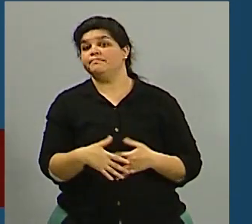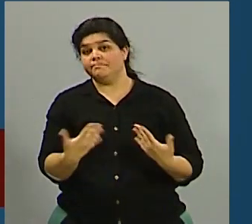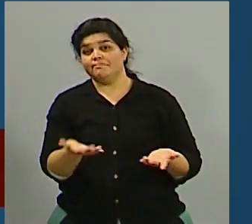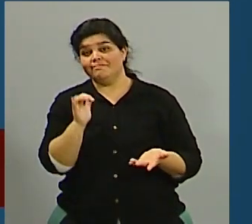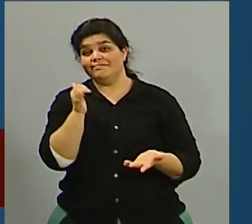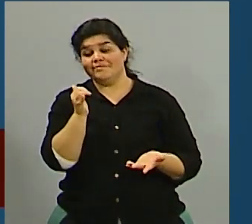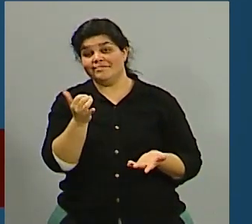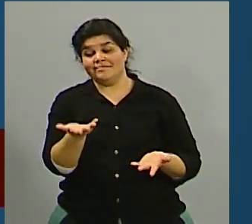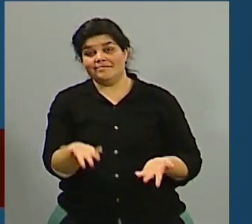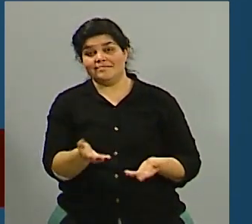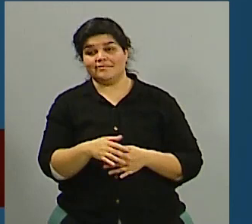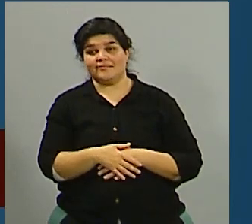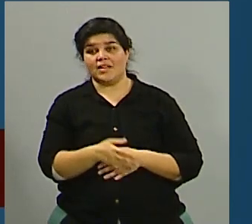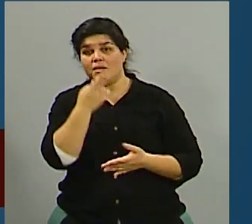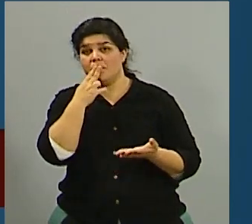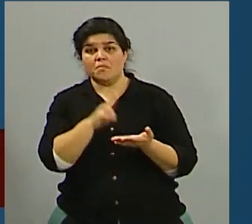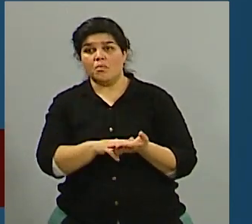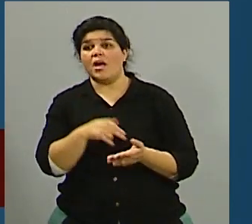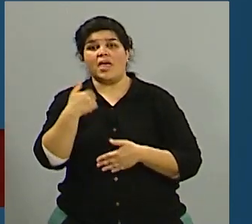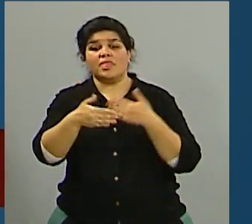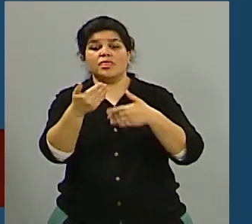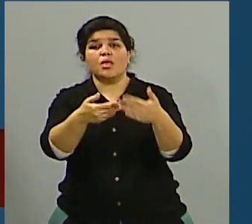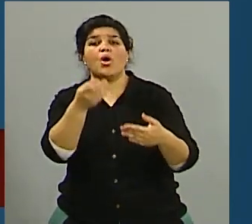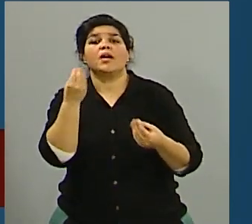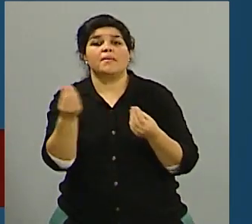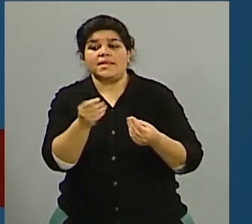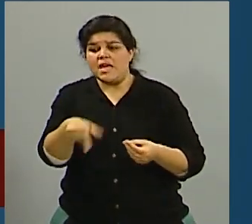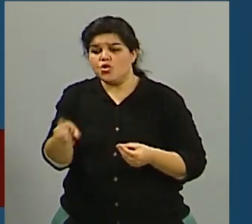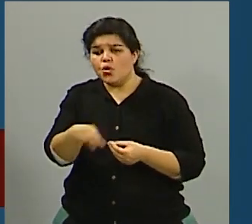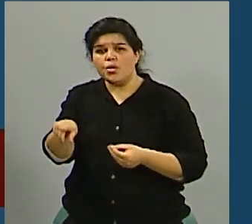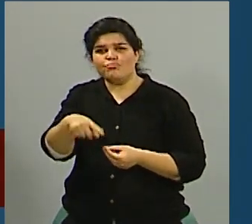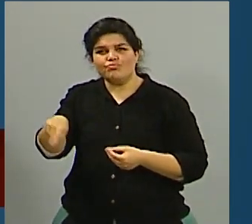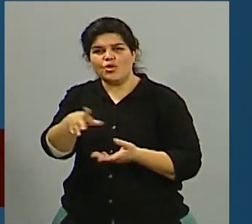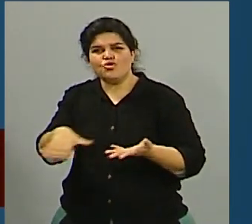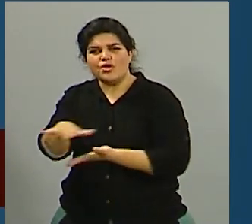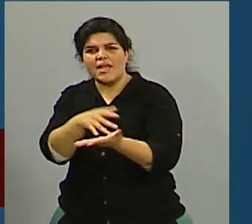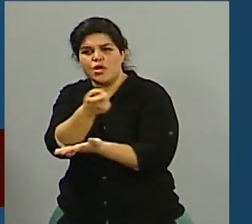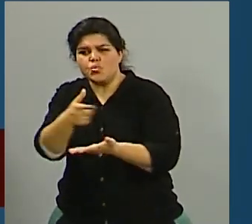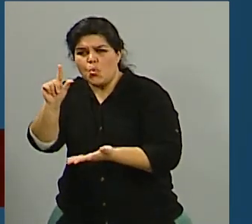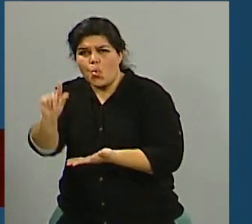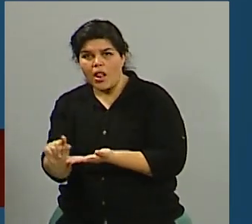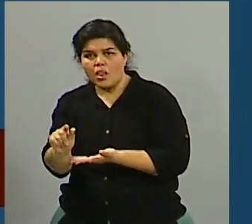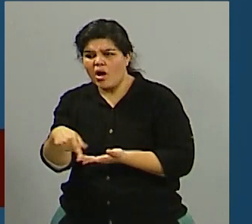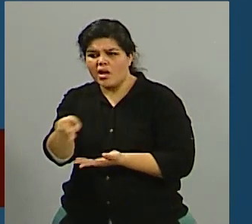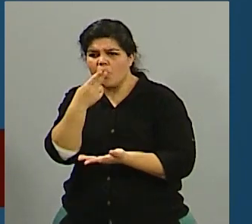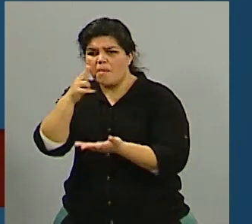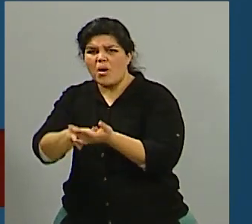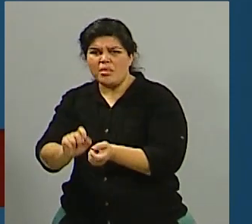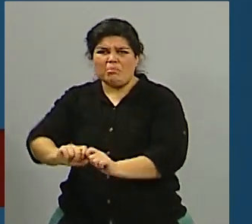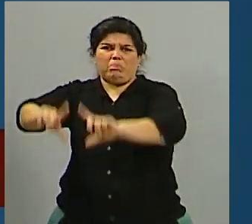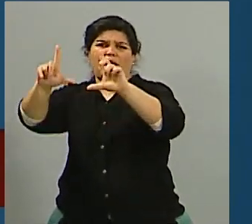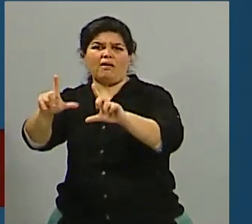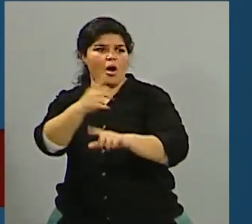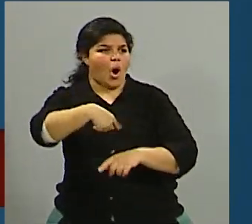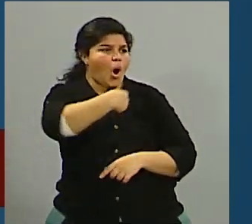estructura tributaria de la Argentina es altamente regresiva, o sea, recae más sobre el que menos tiene. Y esto hay que modificarlo en algún